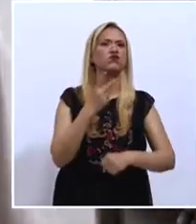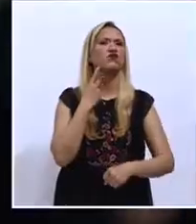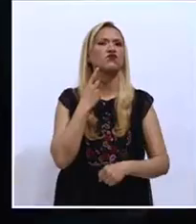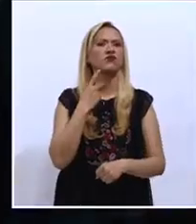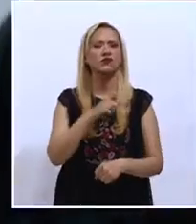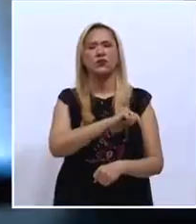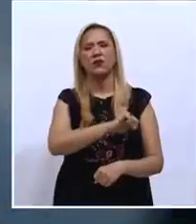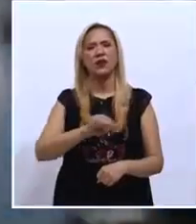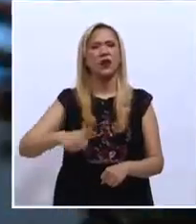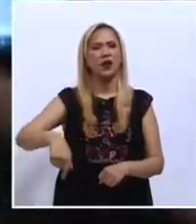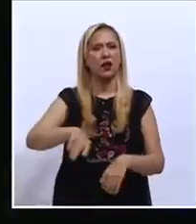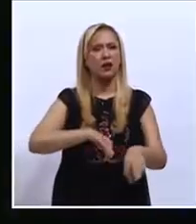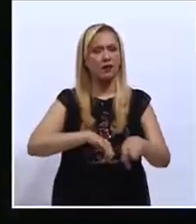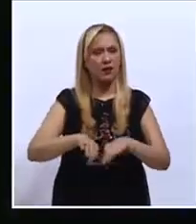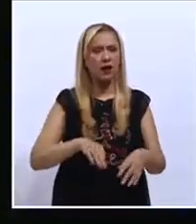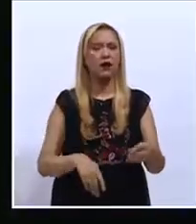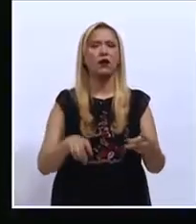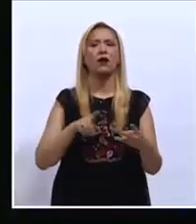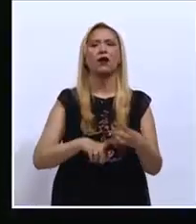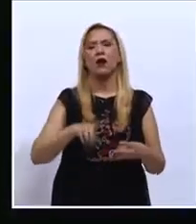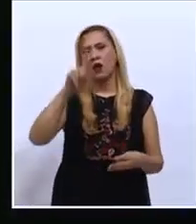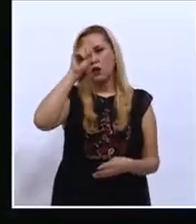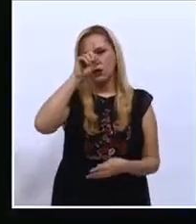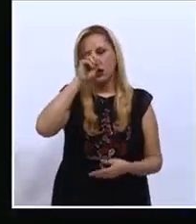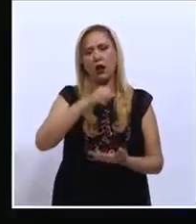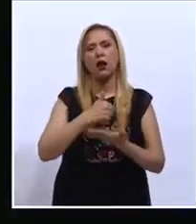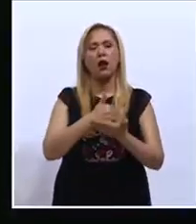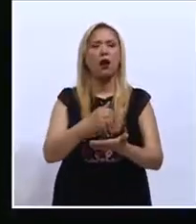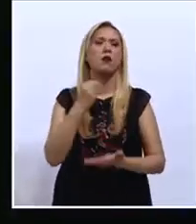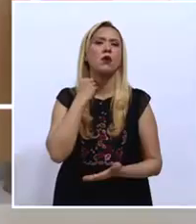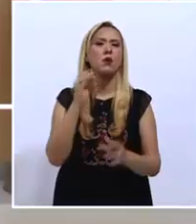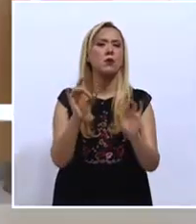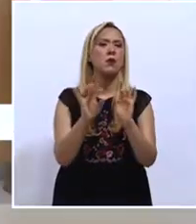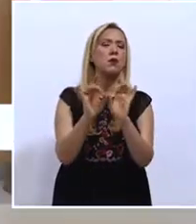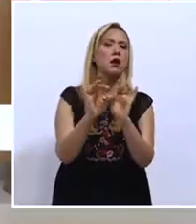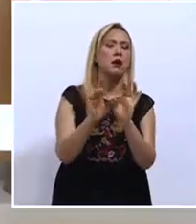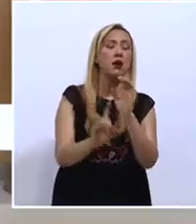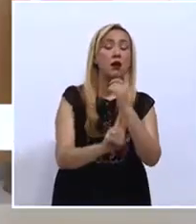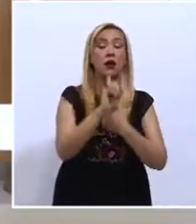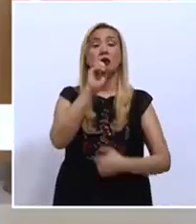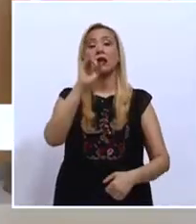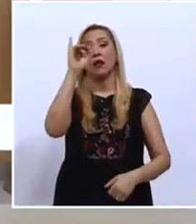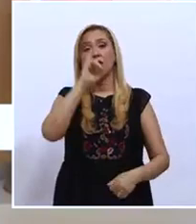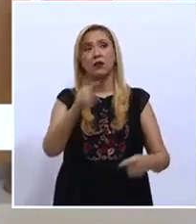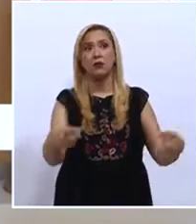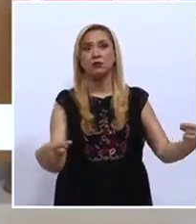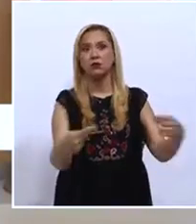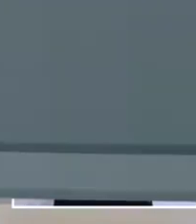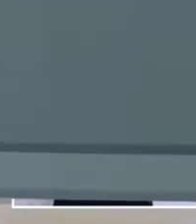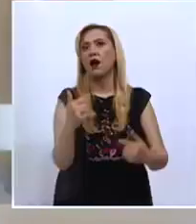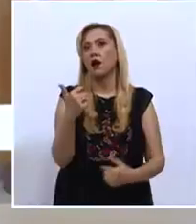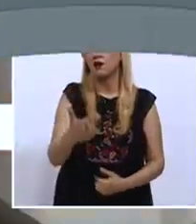Pública Federal, quienes brindan asesoría a quien lo requiera en caso de un conflicto laboral.